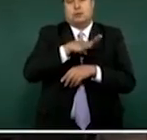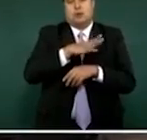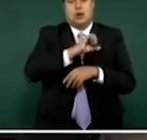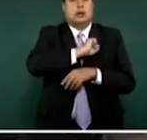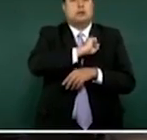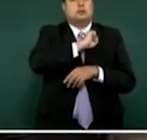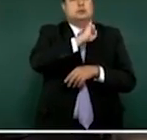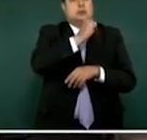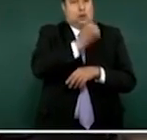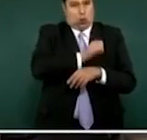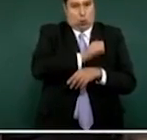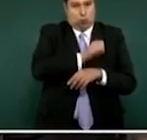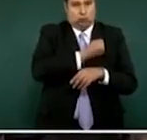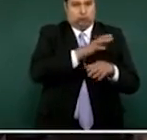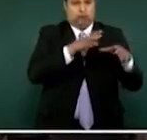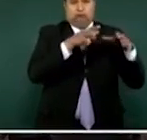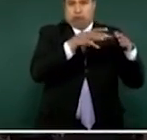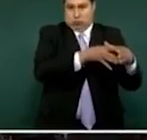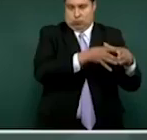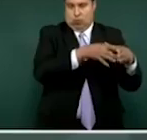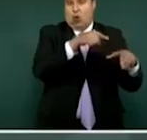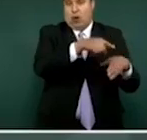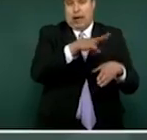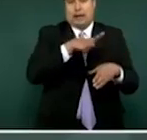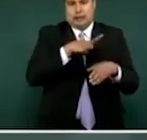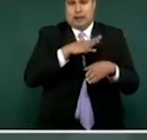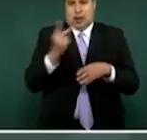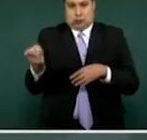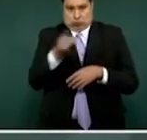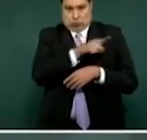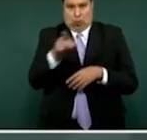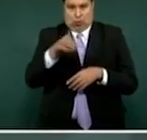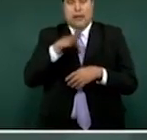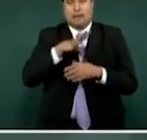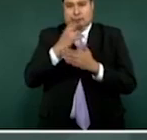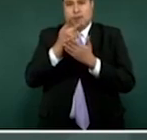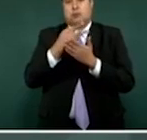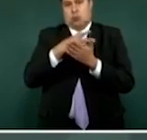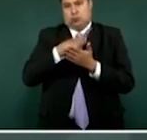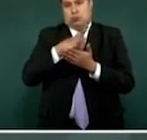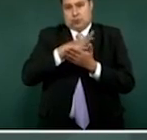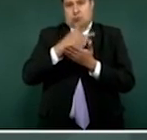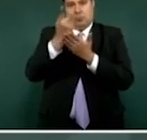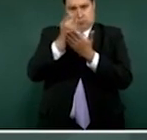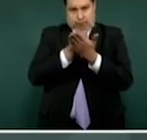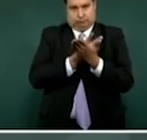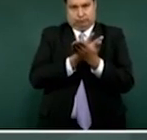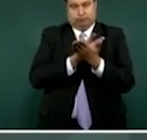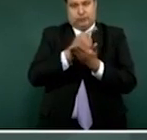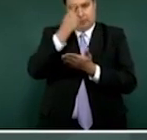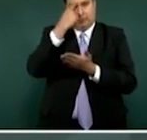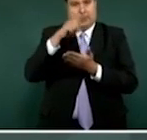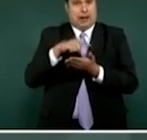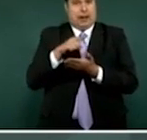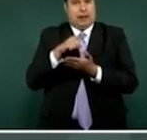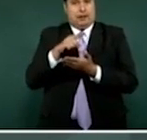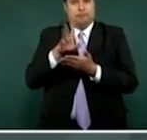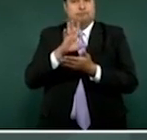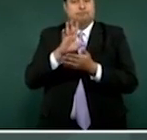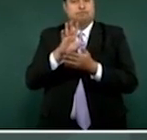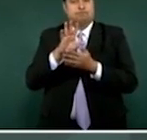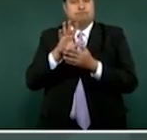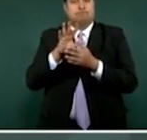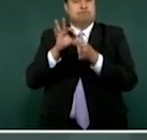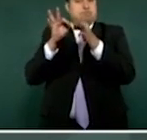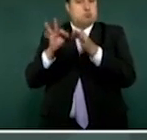los dos casos ya teníamos un programa para ir regularizando. No lo